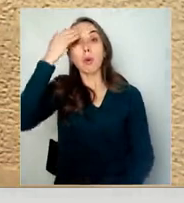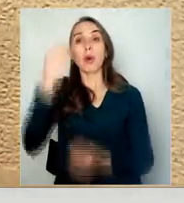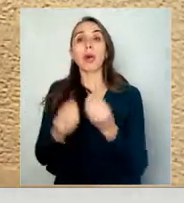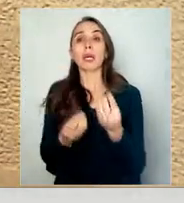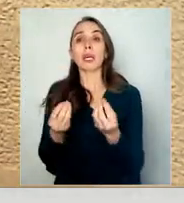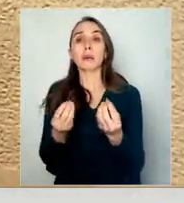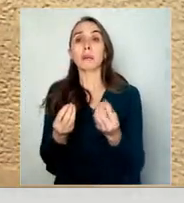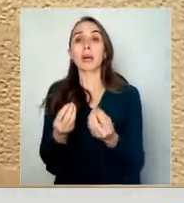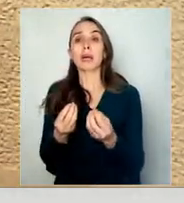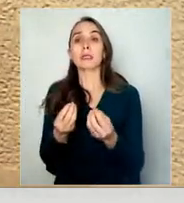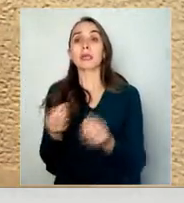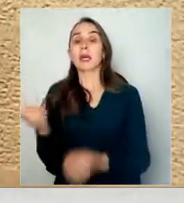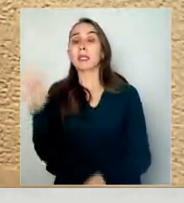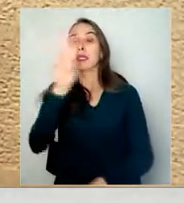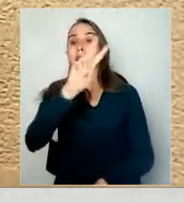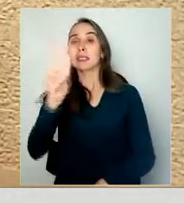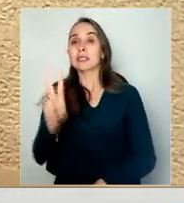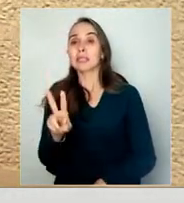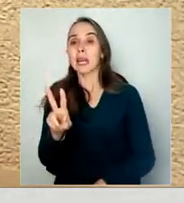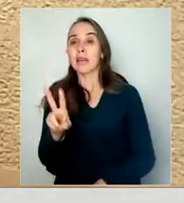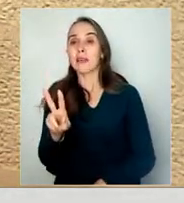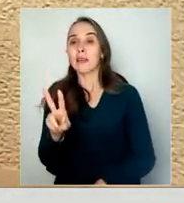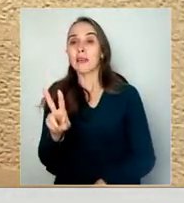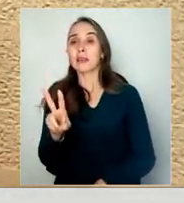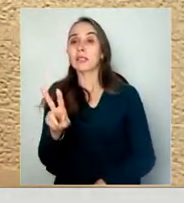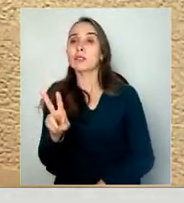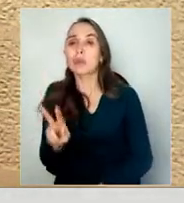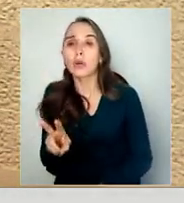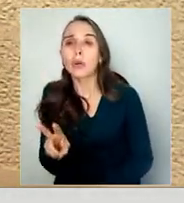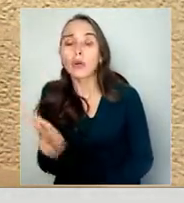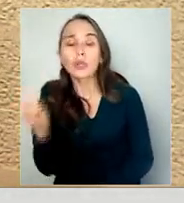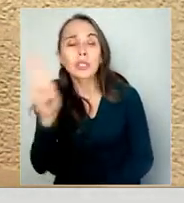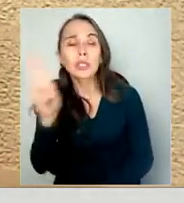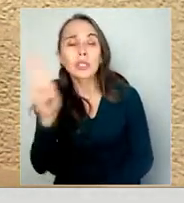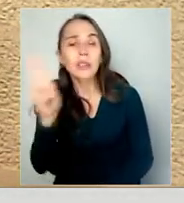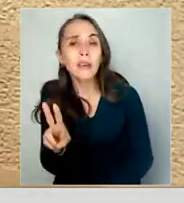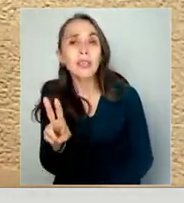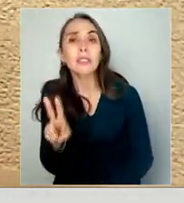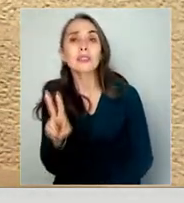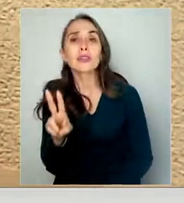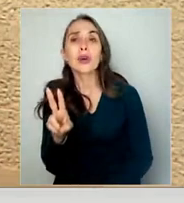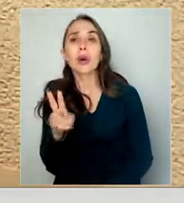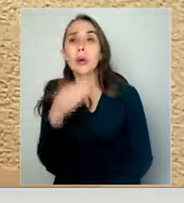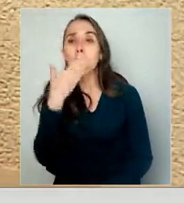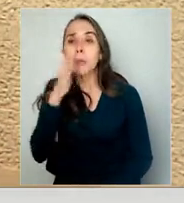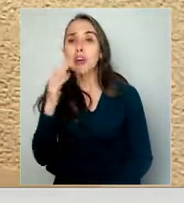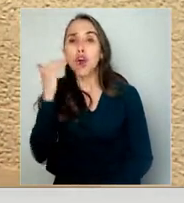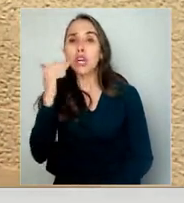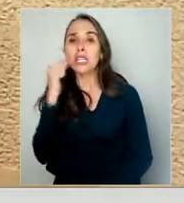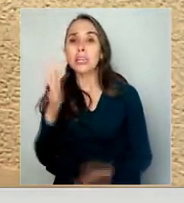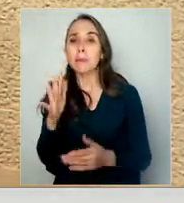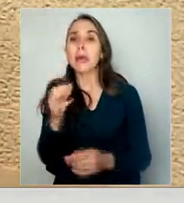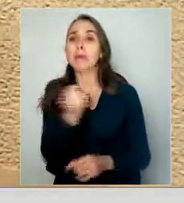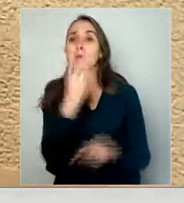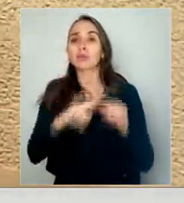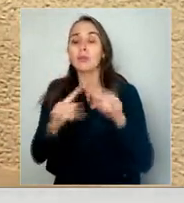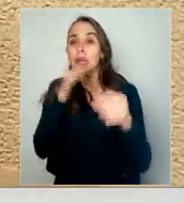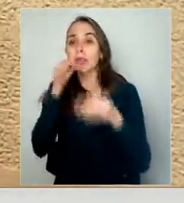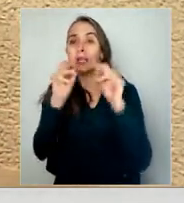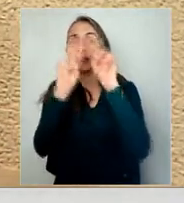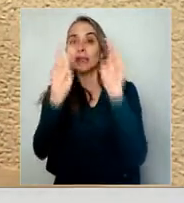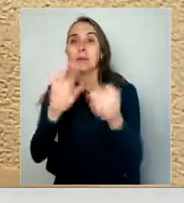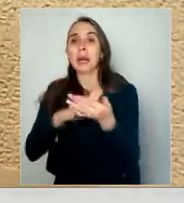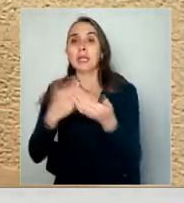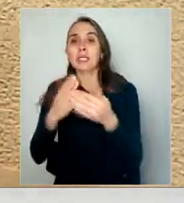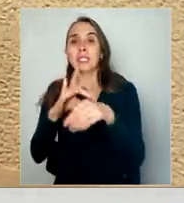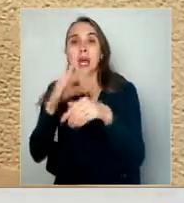como lo es el servicio de mejor niñez lo he dicho en varias ocasiones son varios los temas Salud Mental hoy